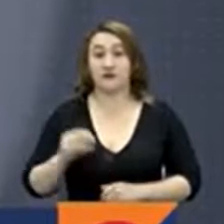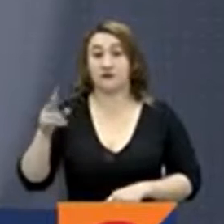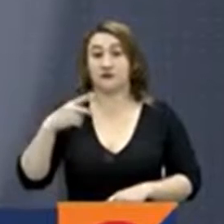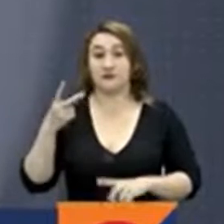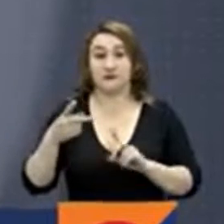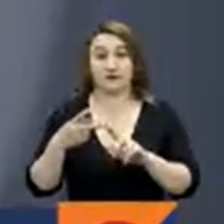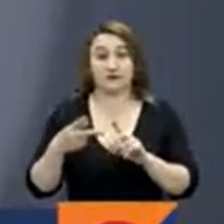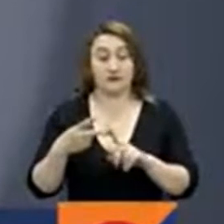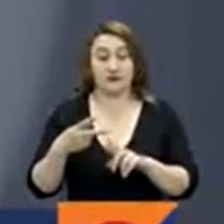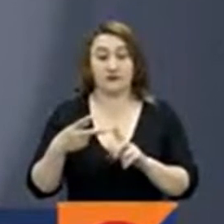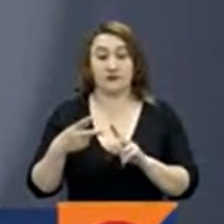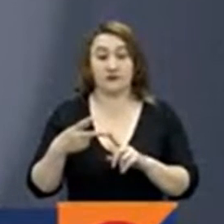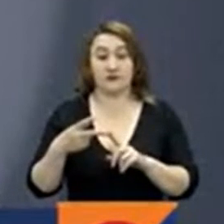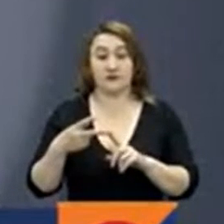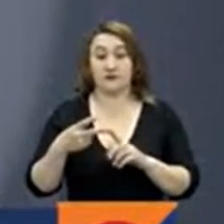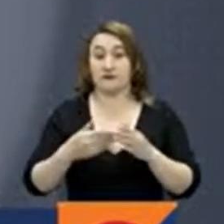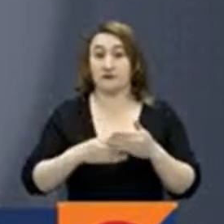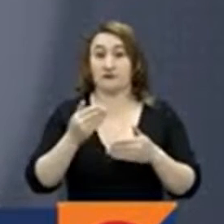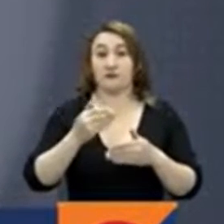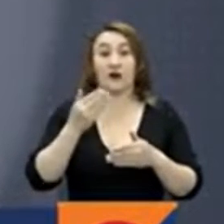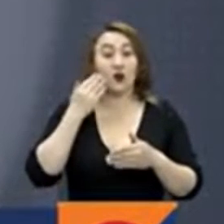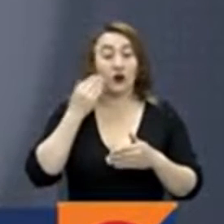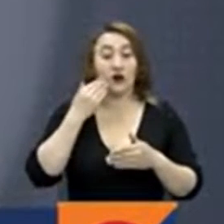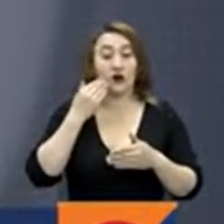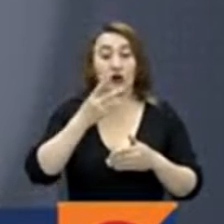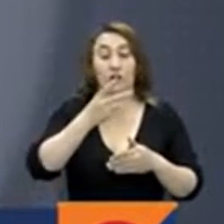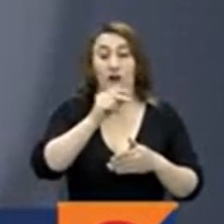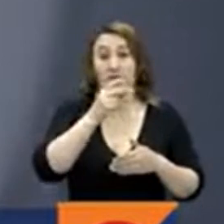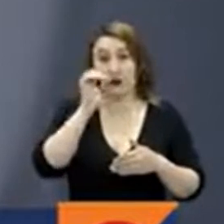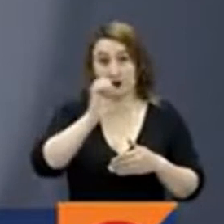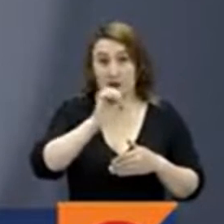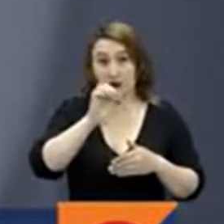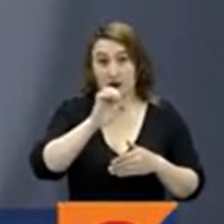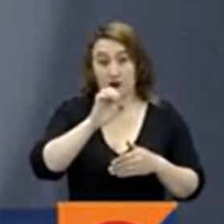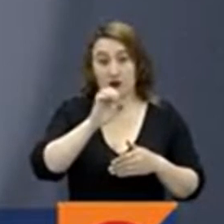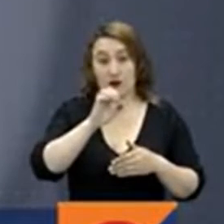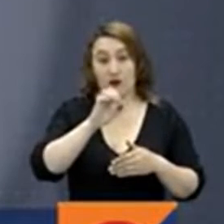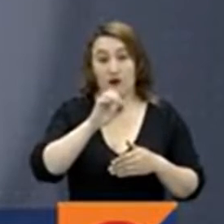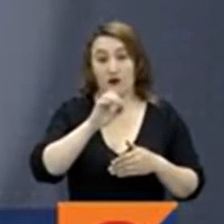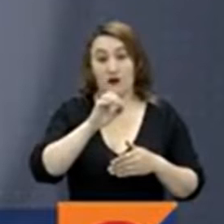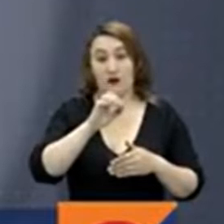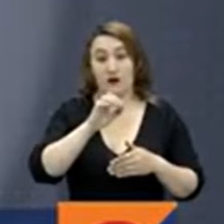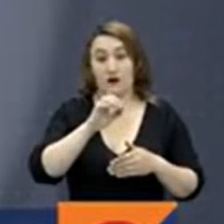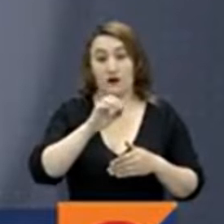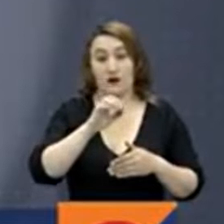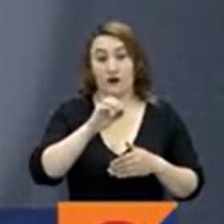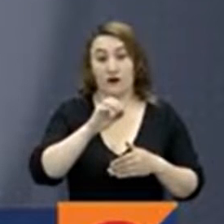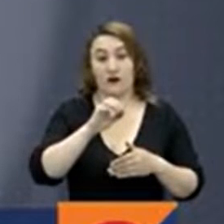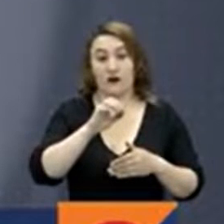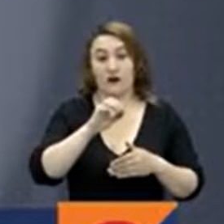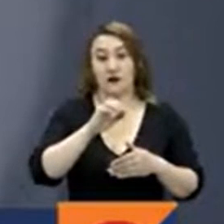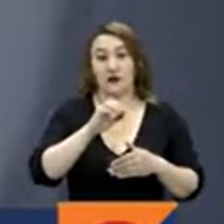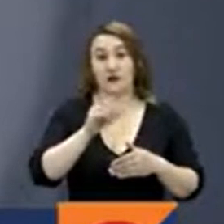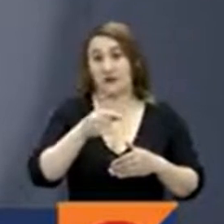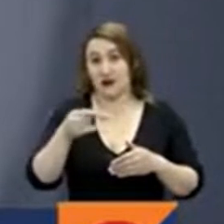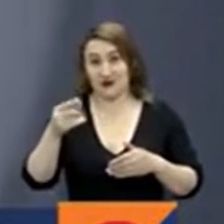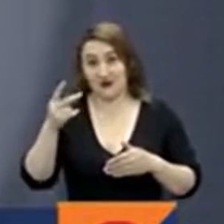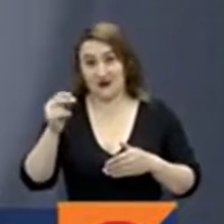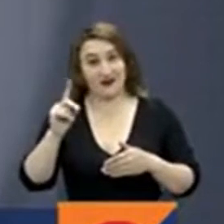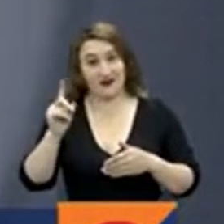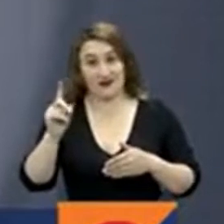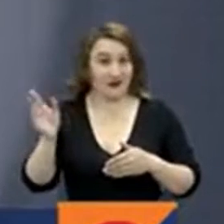segundo periodo iniciará el 20 de enero, ya no el 20 de marzo,